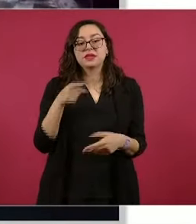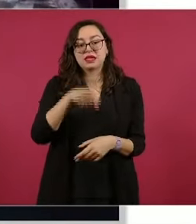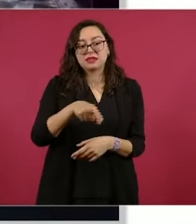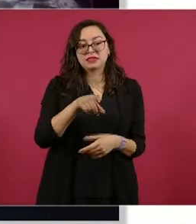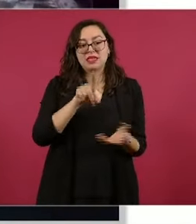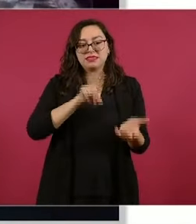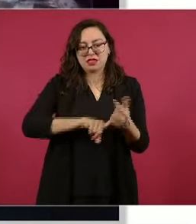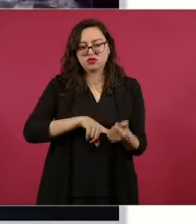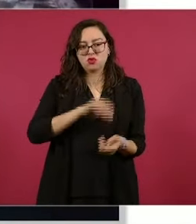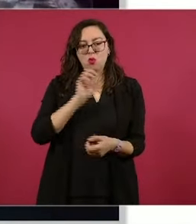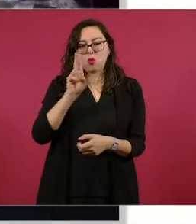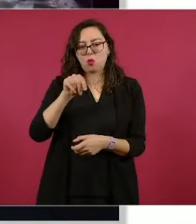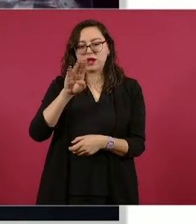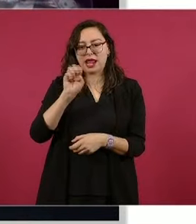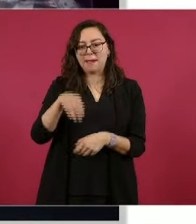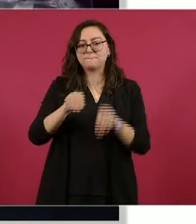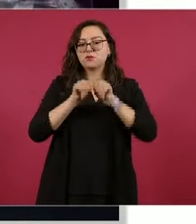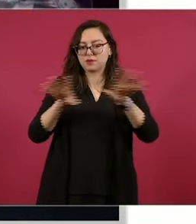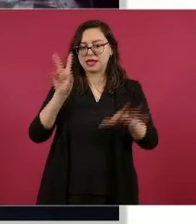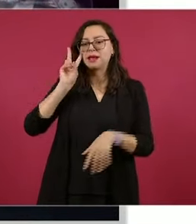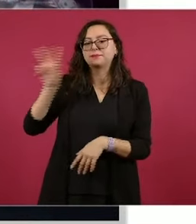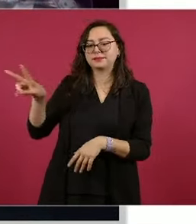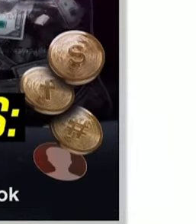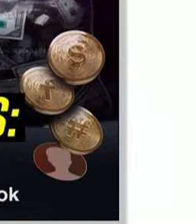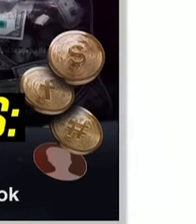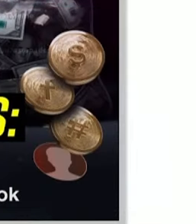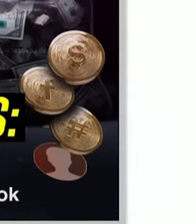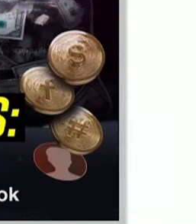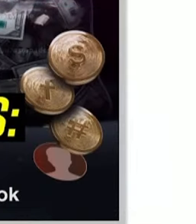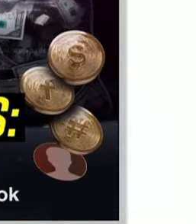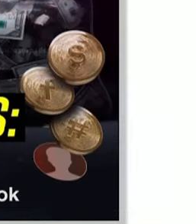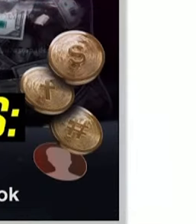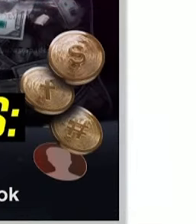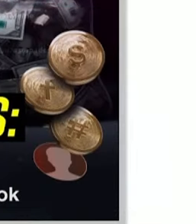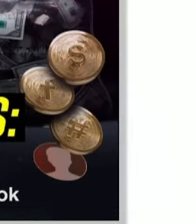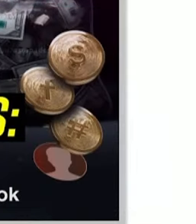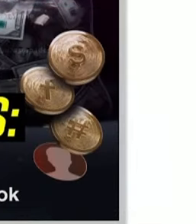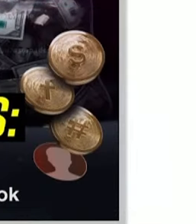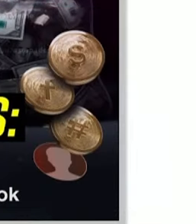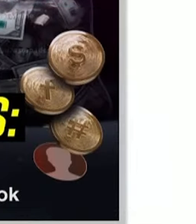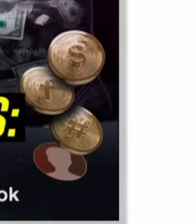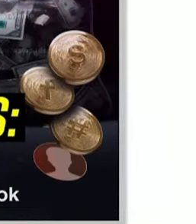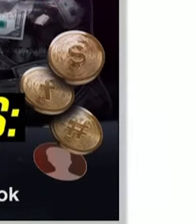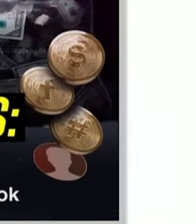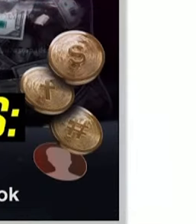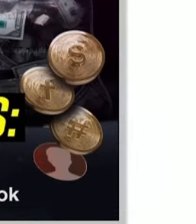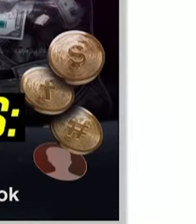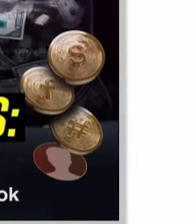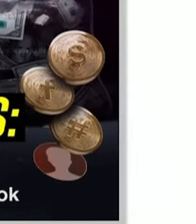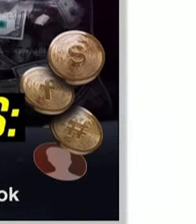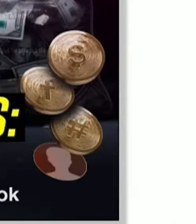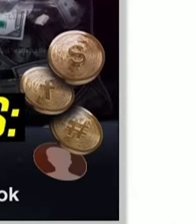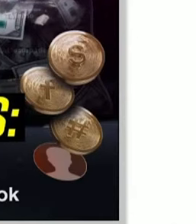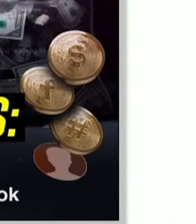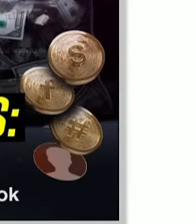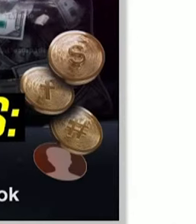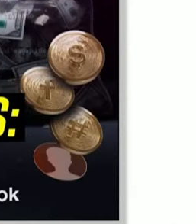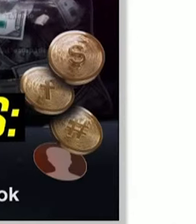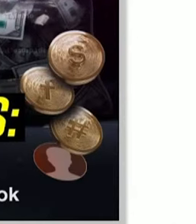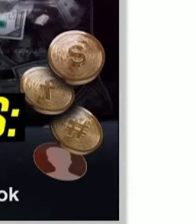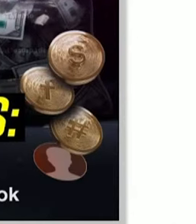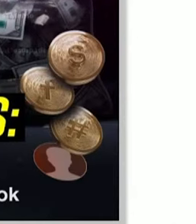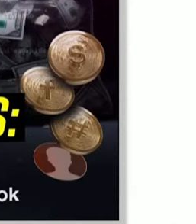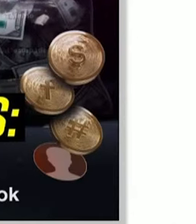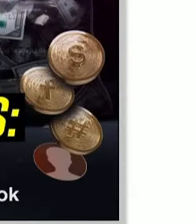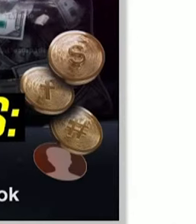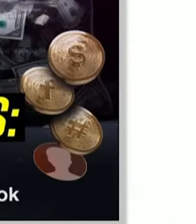anuncios de Meta 798 contenidos financiados por 35 páginas de Facebook activas